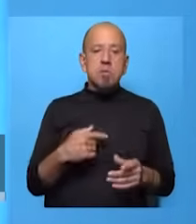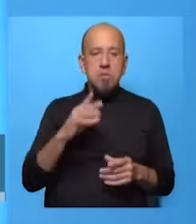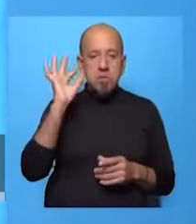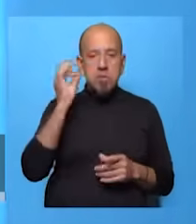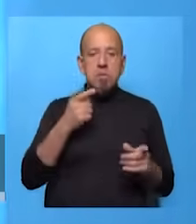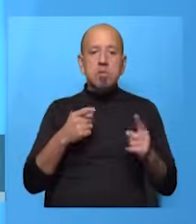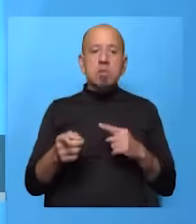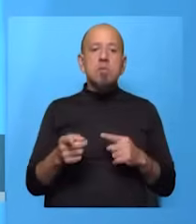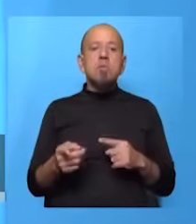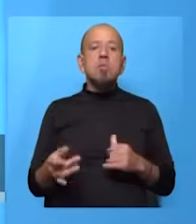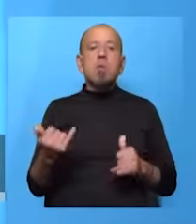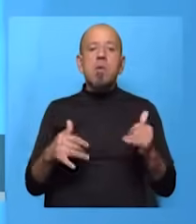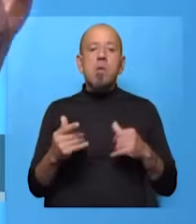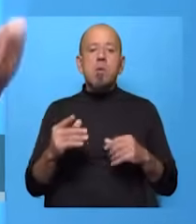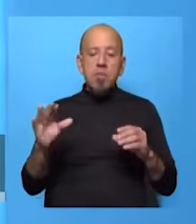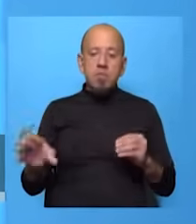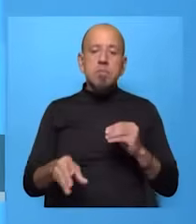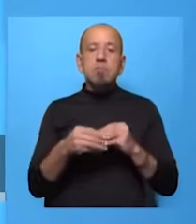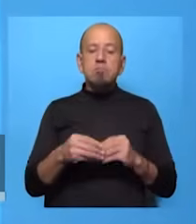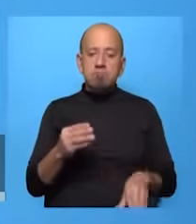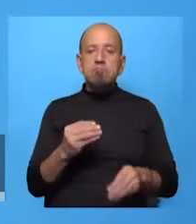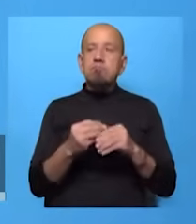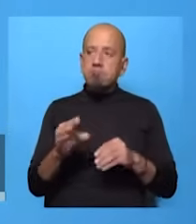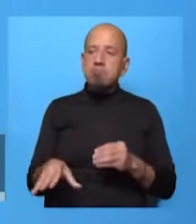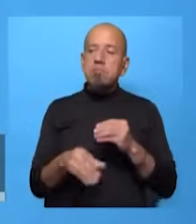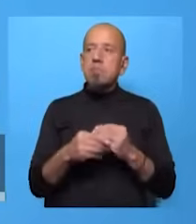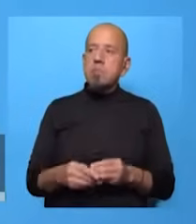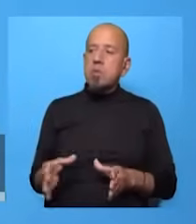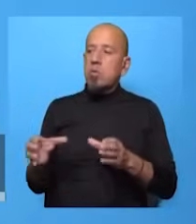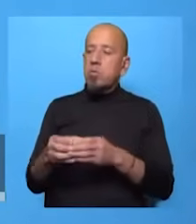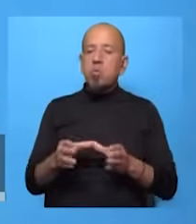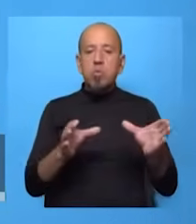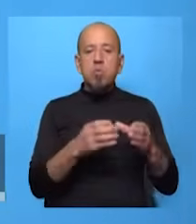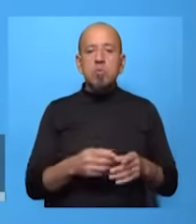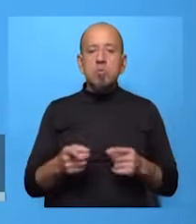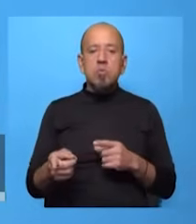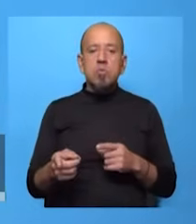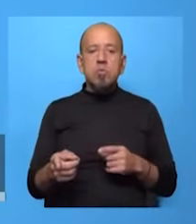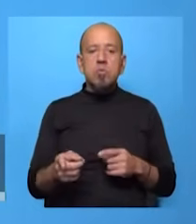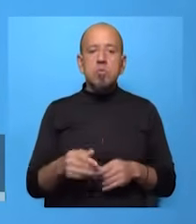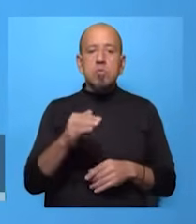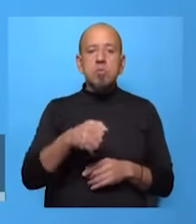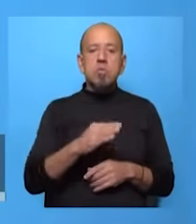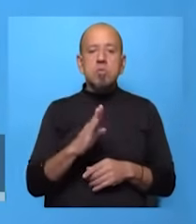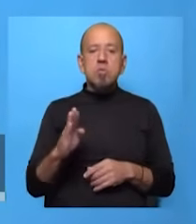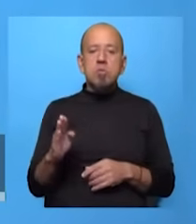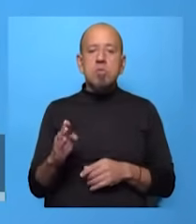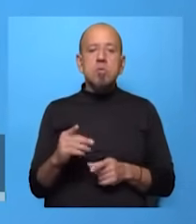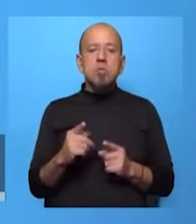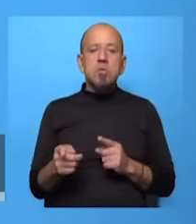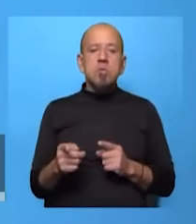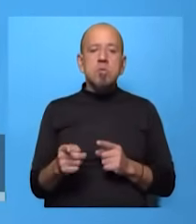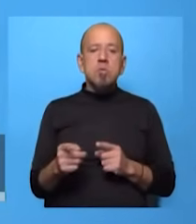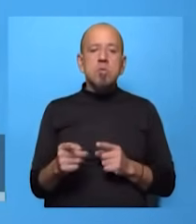en el corto plazo de que cómo va sumando adhesiones la candidatura yamandú que no es la candidatura del mpp yo creo que la